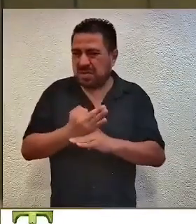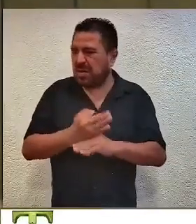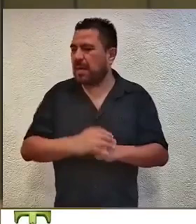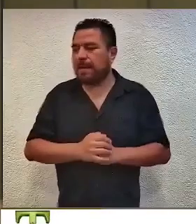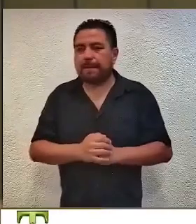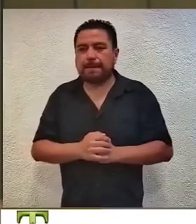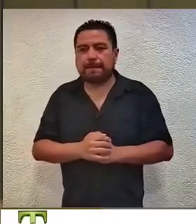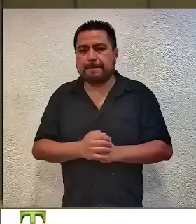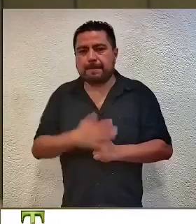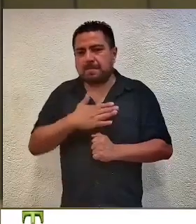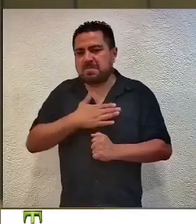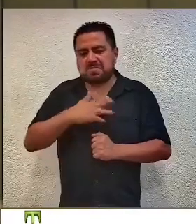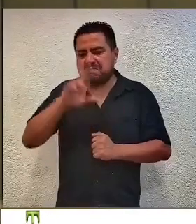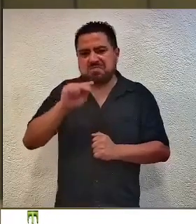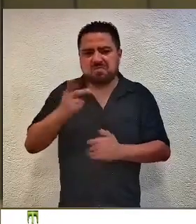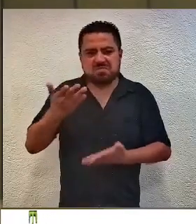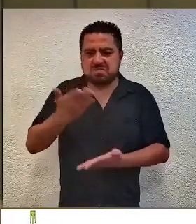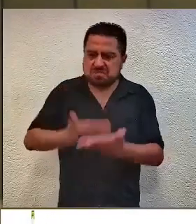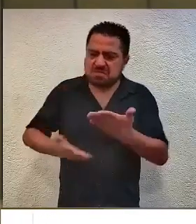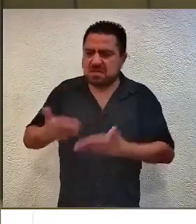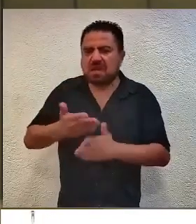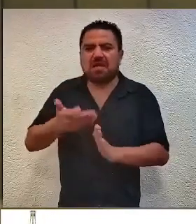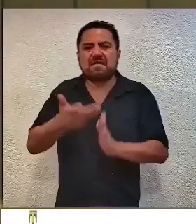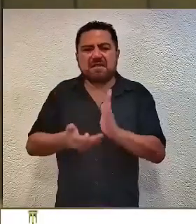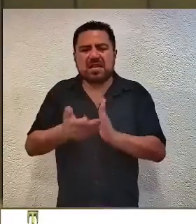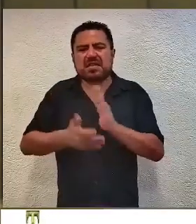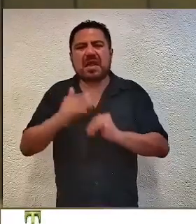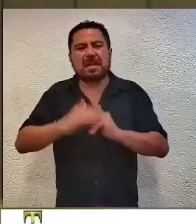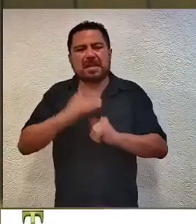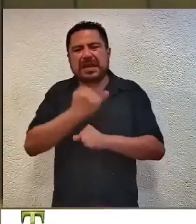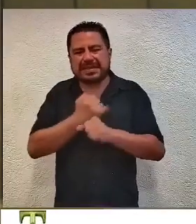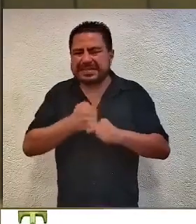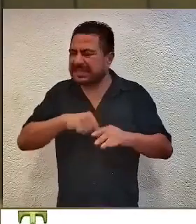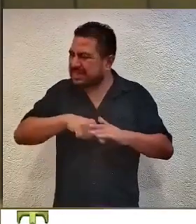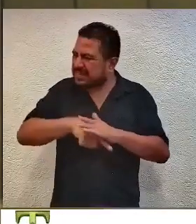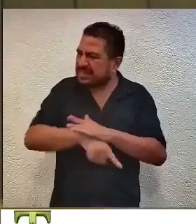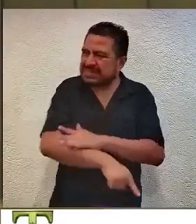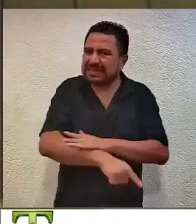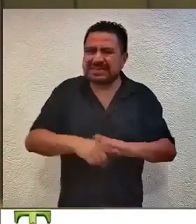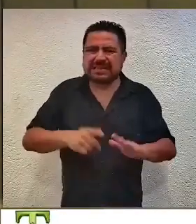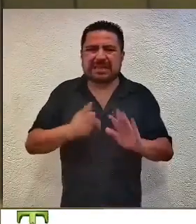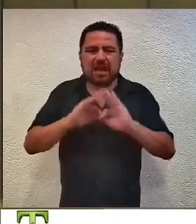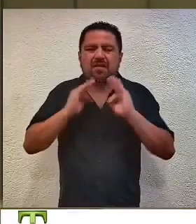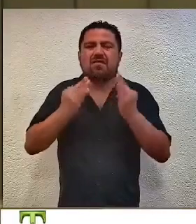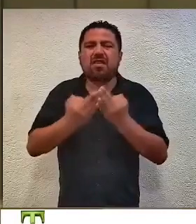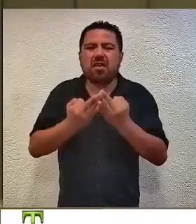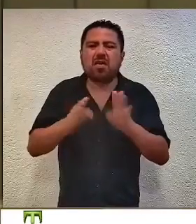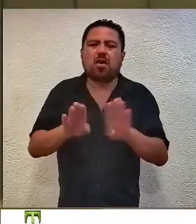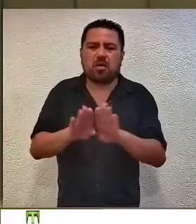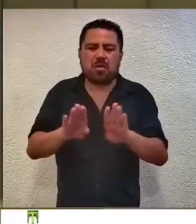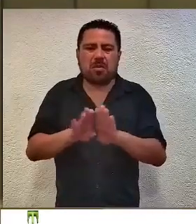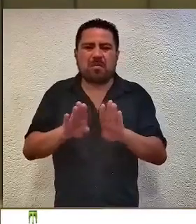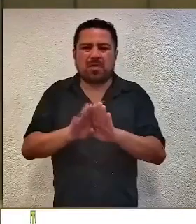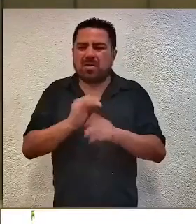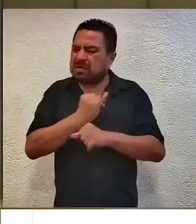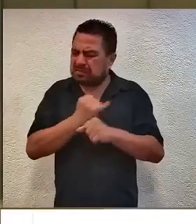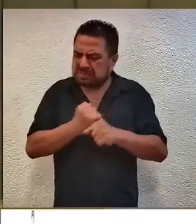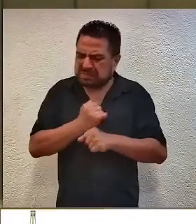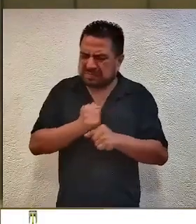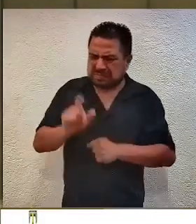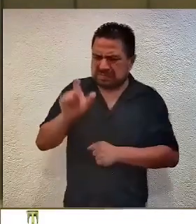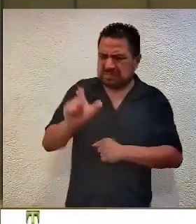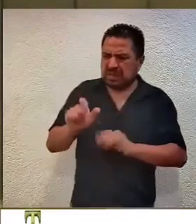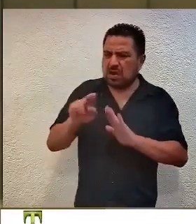proyecto, pues yo no lo comparto por la falta de análisis de la forma en cómo se estudia la